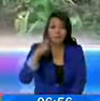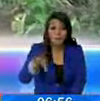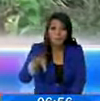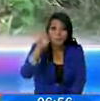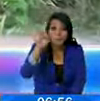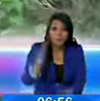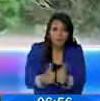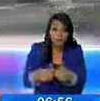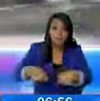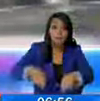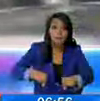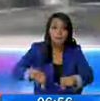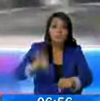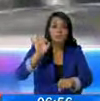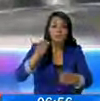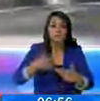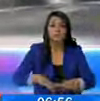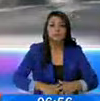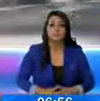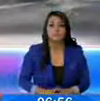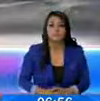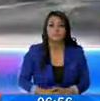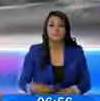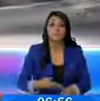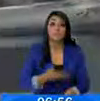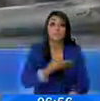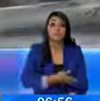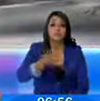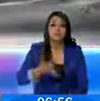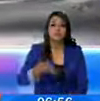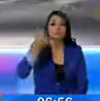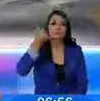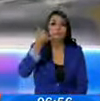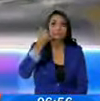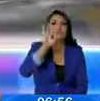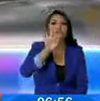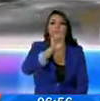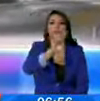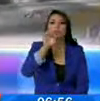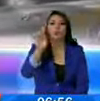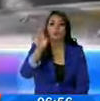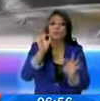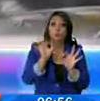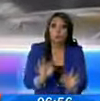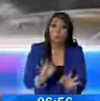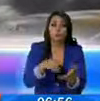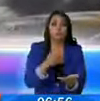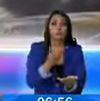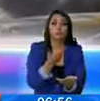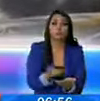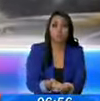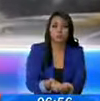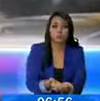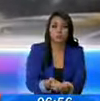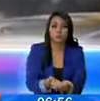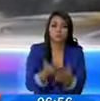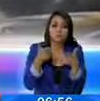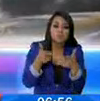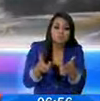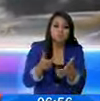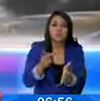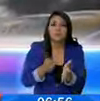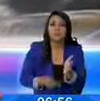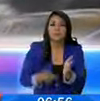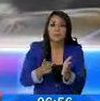la motocicleta. Nosotros recibimos la llamada del 911. Avanzamos al punto a verificar las novedades, que había